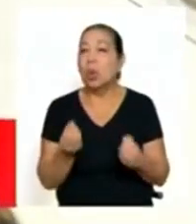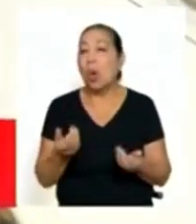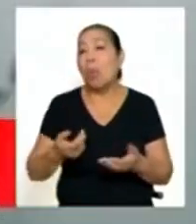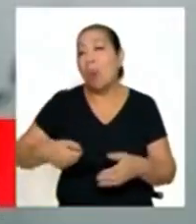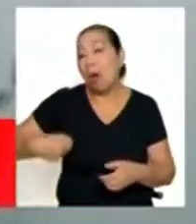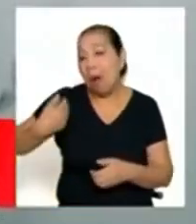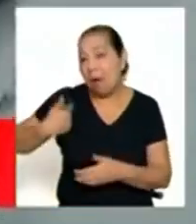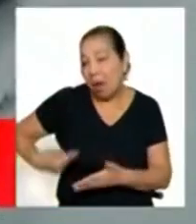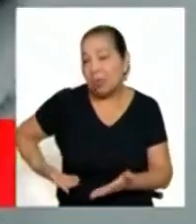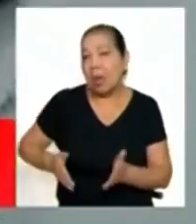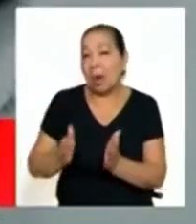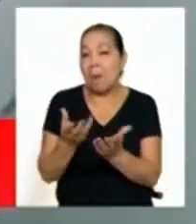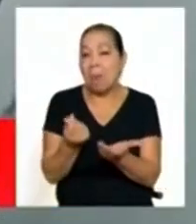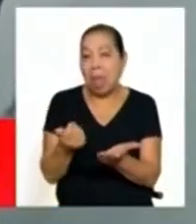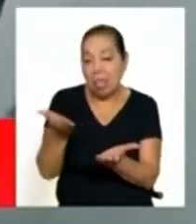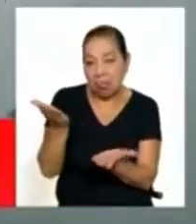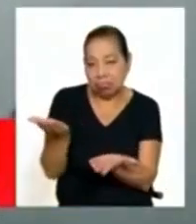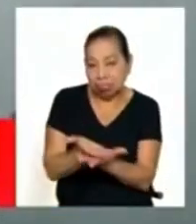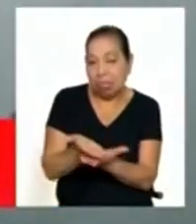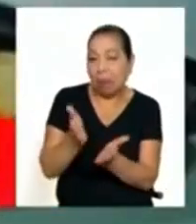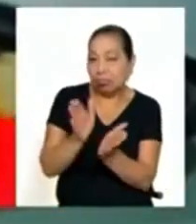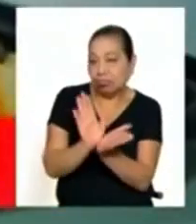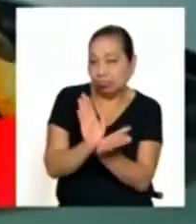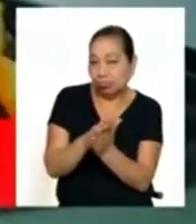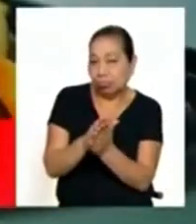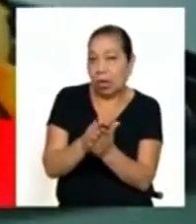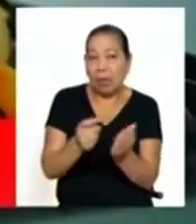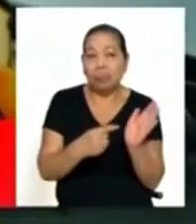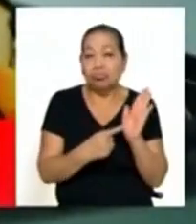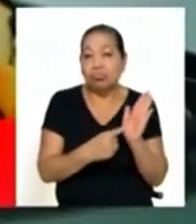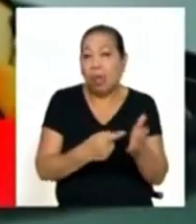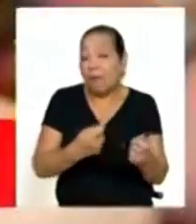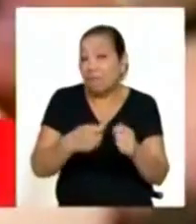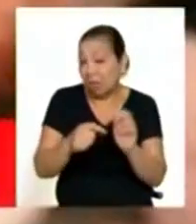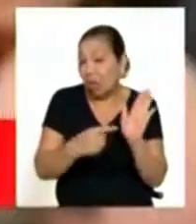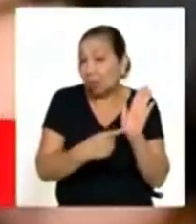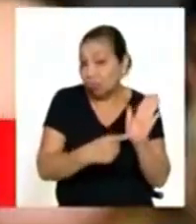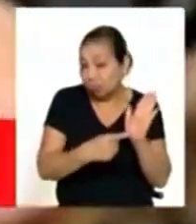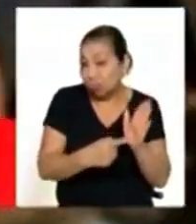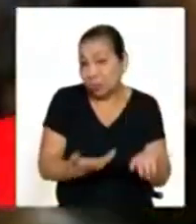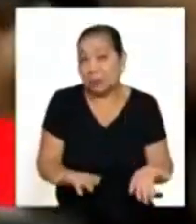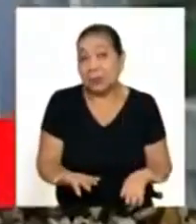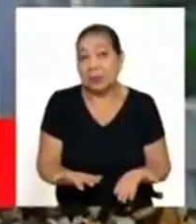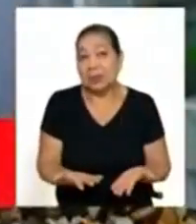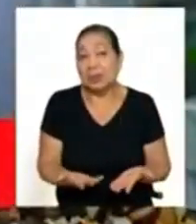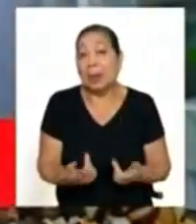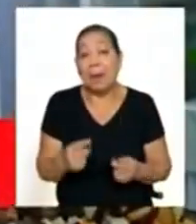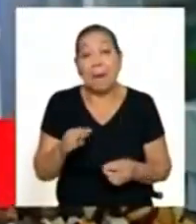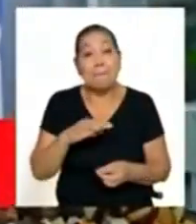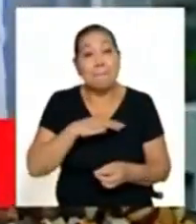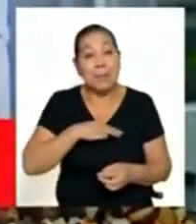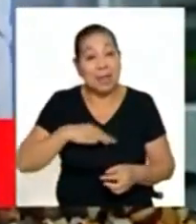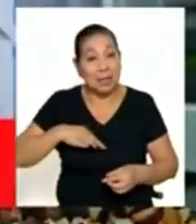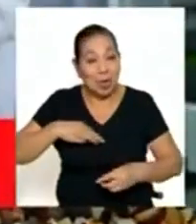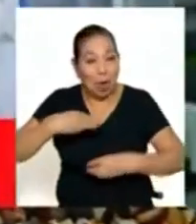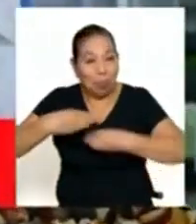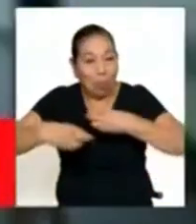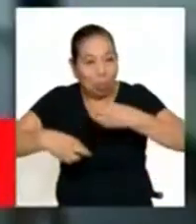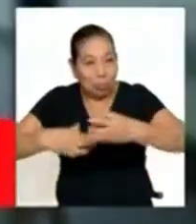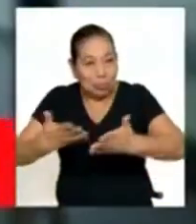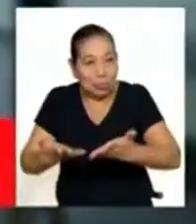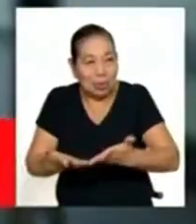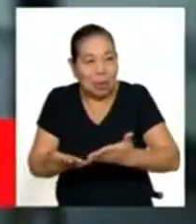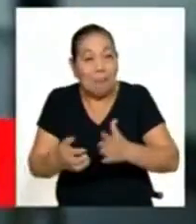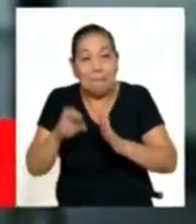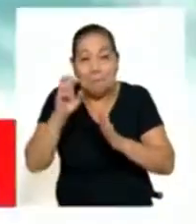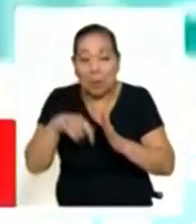como carteras, billeteras, correas, para exponerlo ante sus clientes. Esto se da gracias al Ministerio de la Producción, a